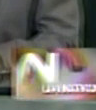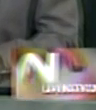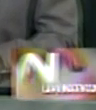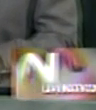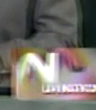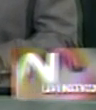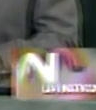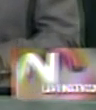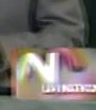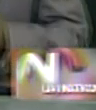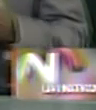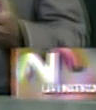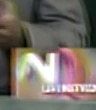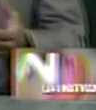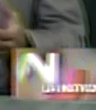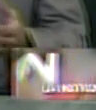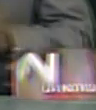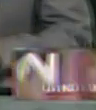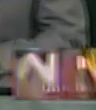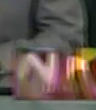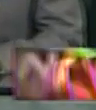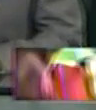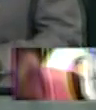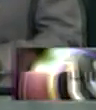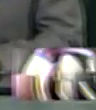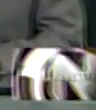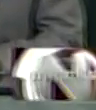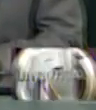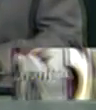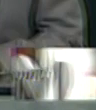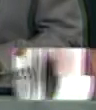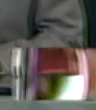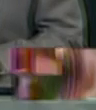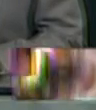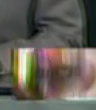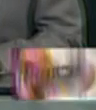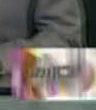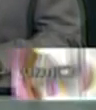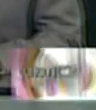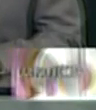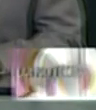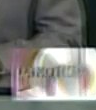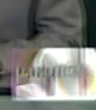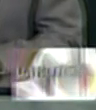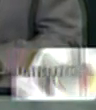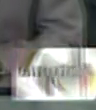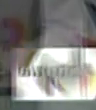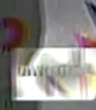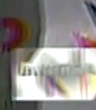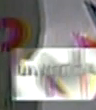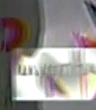en el Parque Hugo Chávez de La Rinconada con información interesante acerca de los diálogos de paz acá en nuestro país. Javier, buenas tardes, cuéntanos.